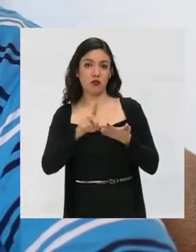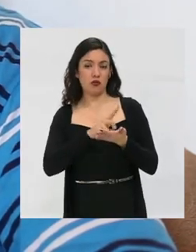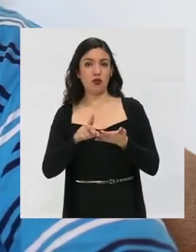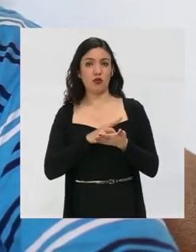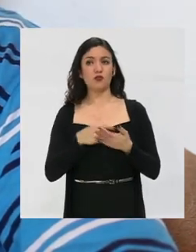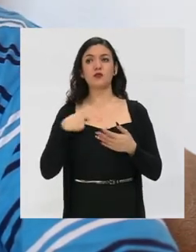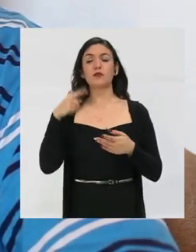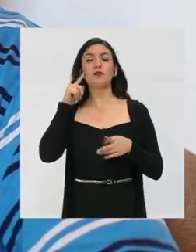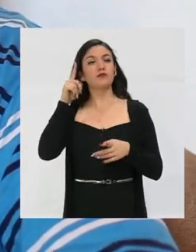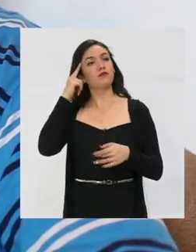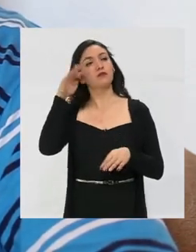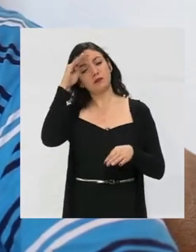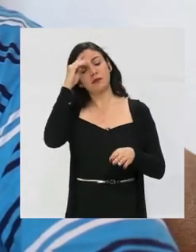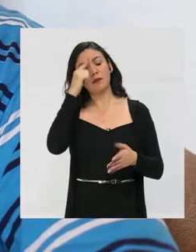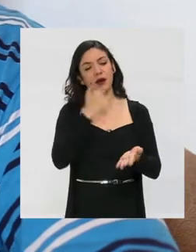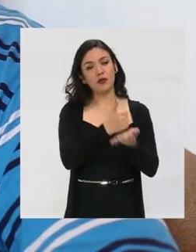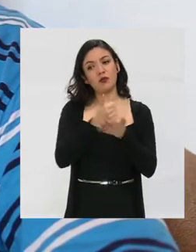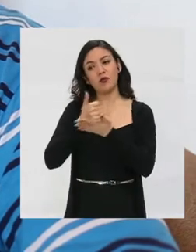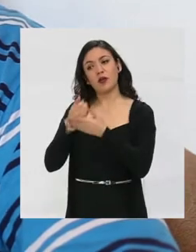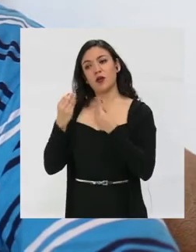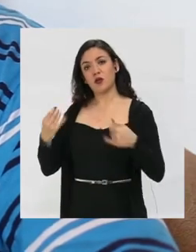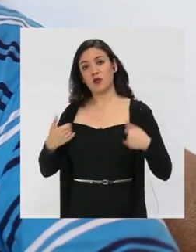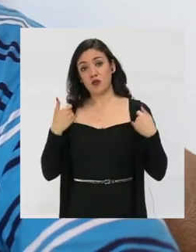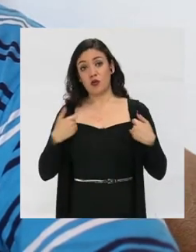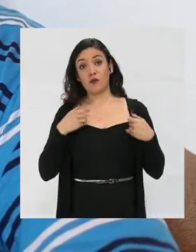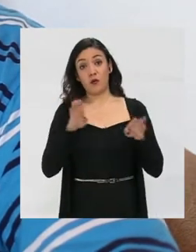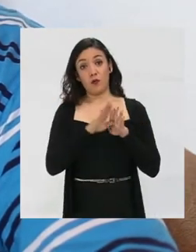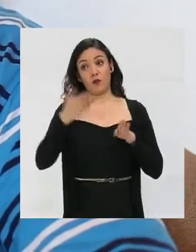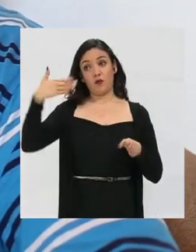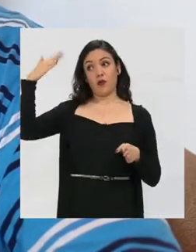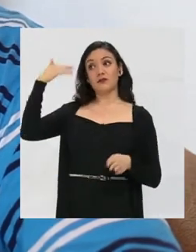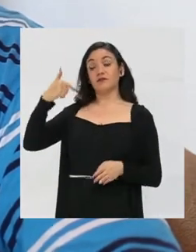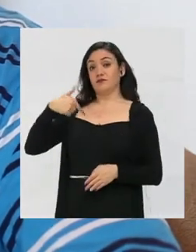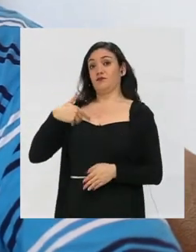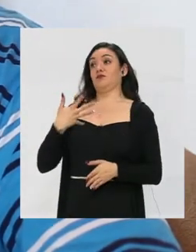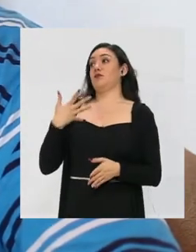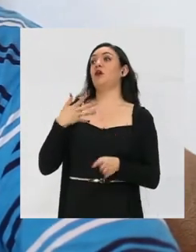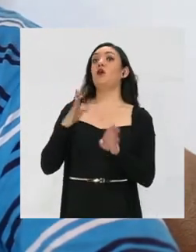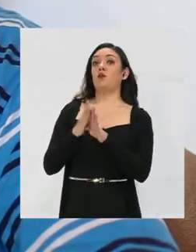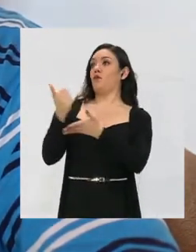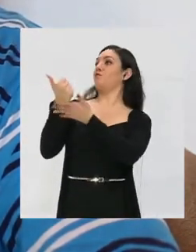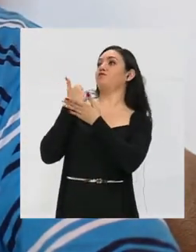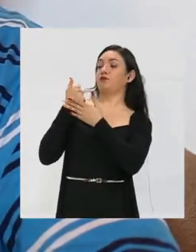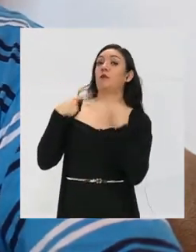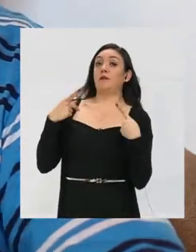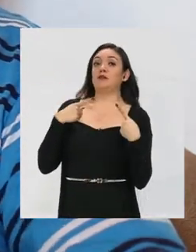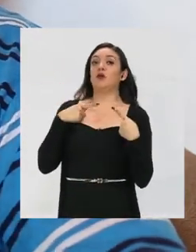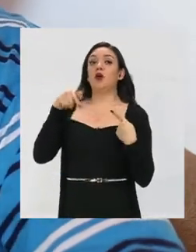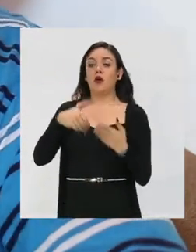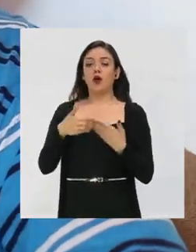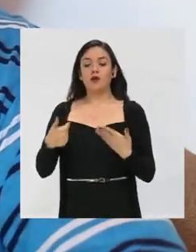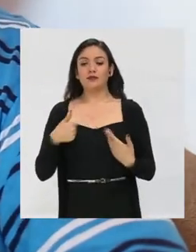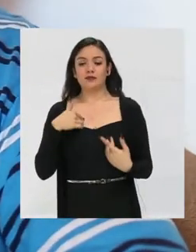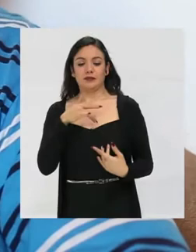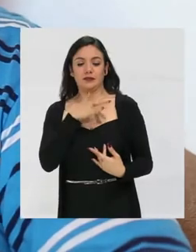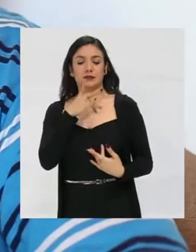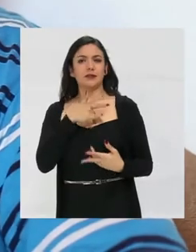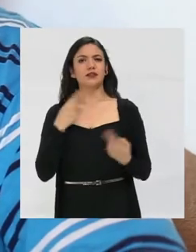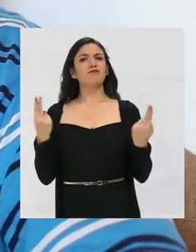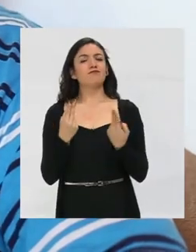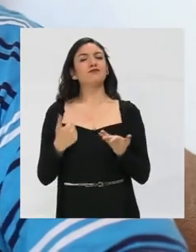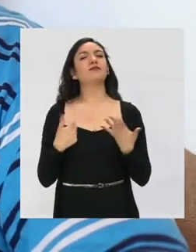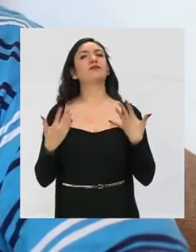2 años en abstinencia y aquí me dedico, pues, a ayudar a los muchachos que están en este centro. Igual como en un tiempo